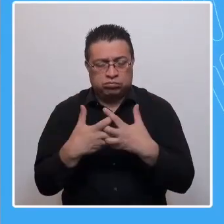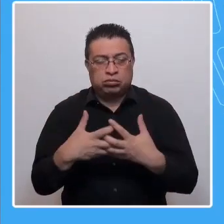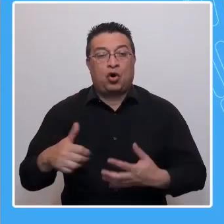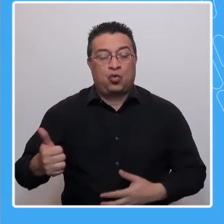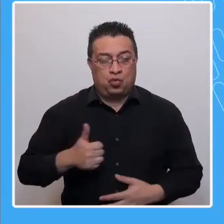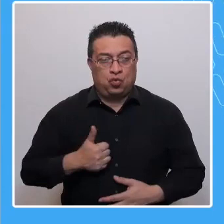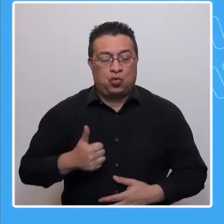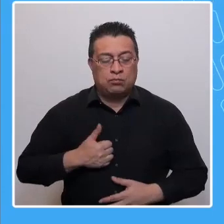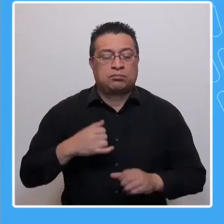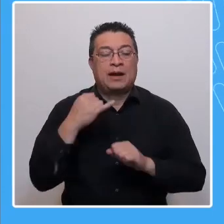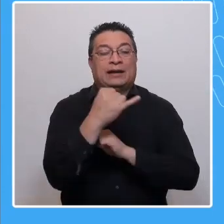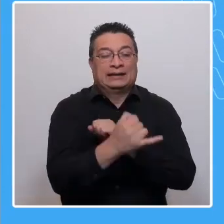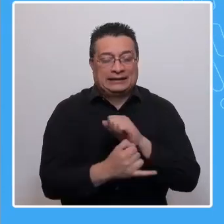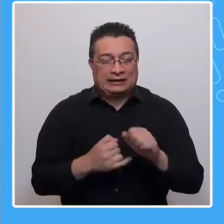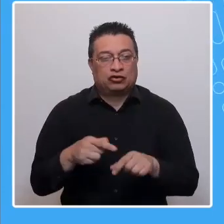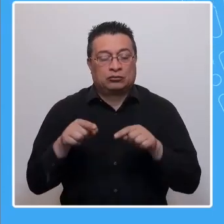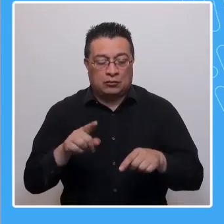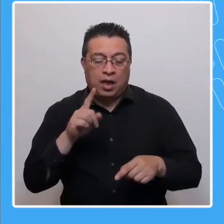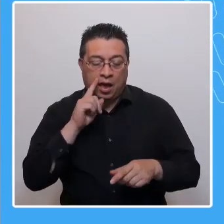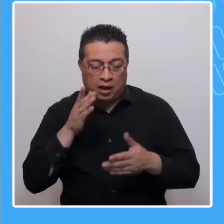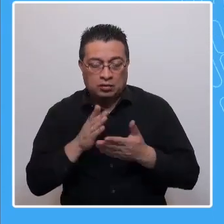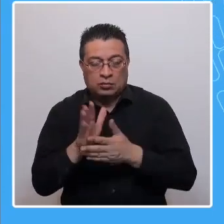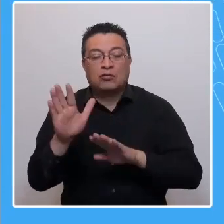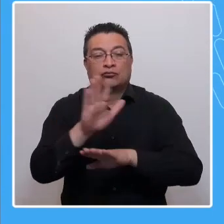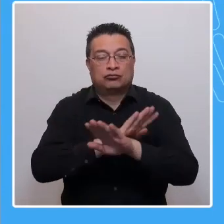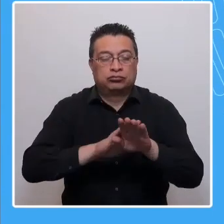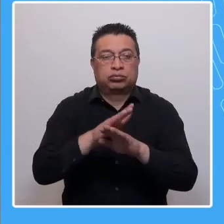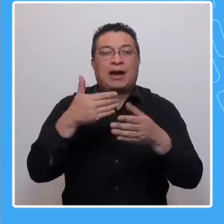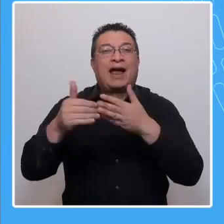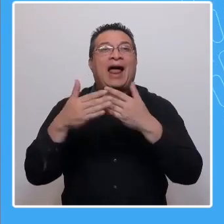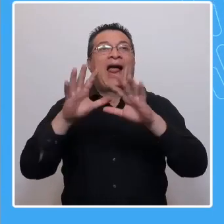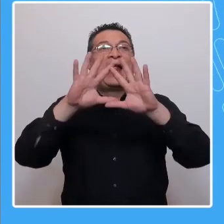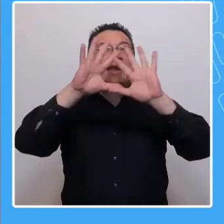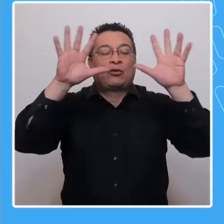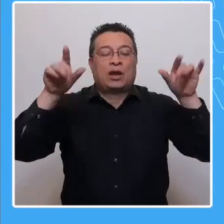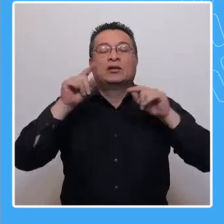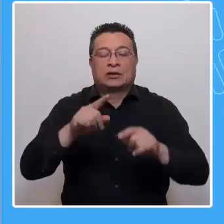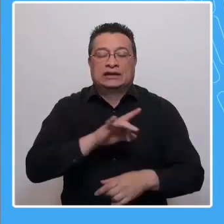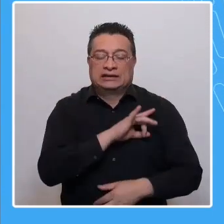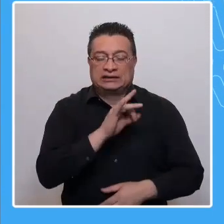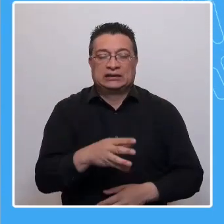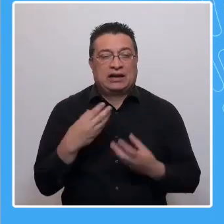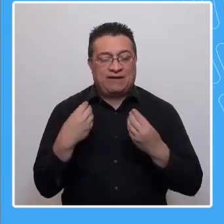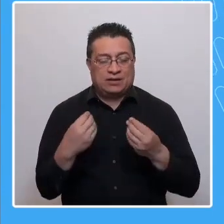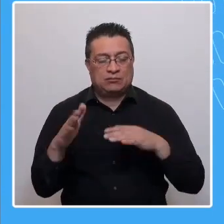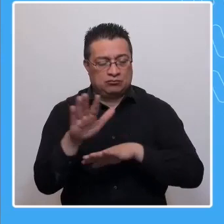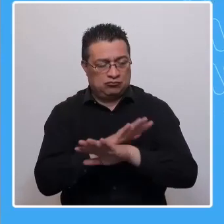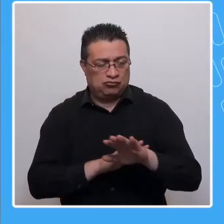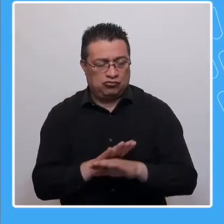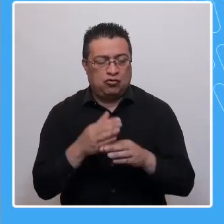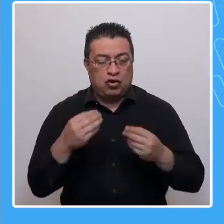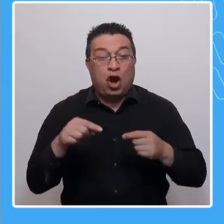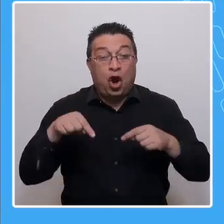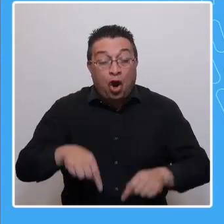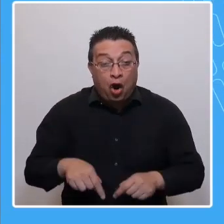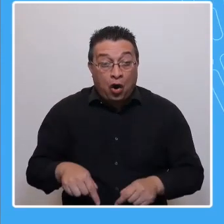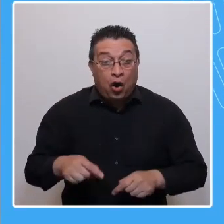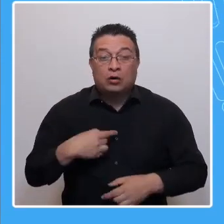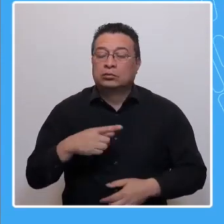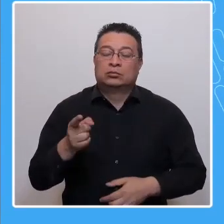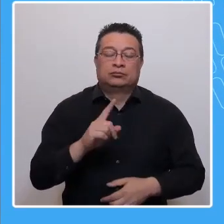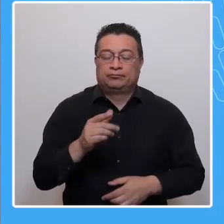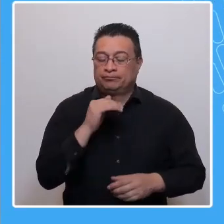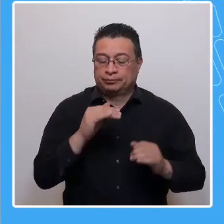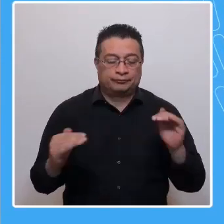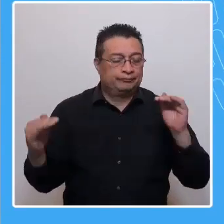estándar internacional que hoy se tiene para la conservación de la naturaleza, algo que Chile ha ido muy bien encaminado, sin embargo aún no logra adoptar todos los estándares